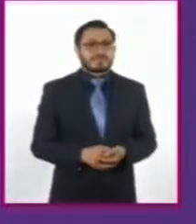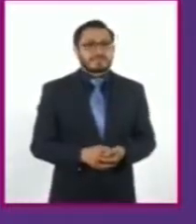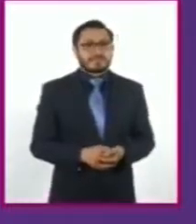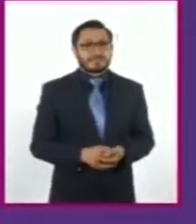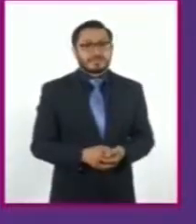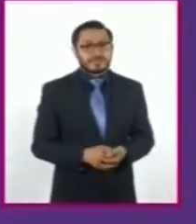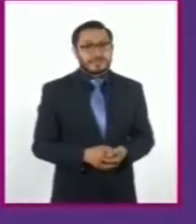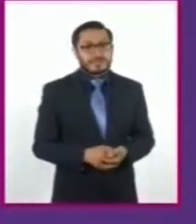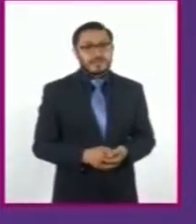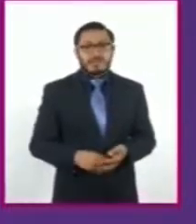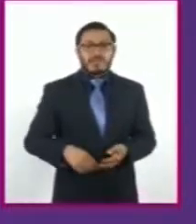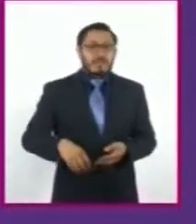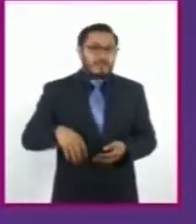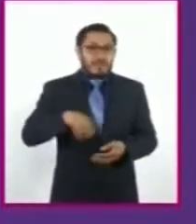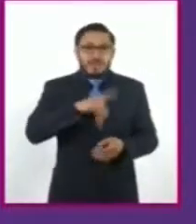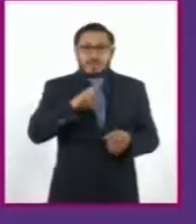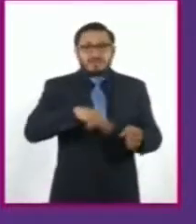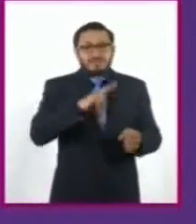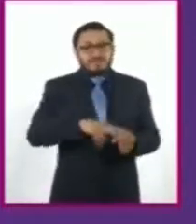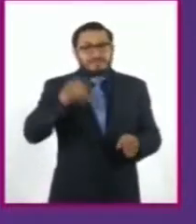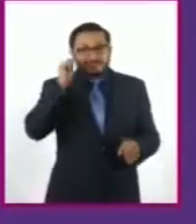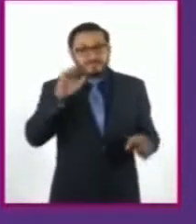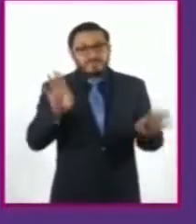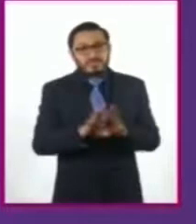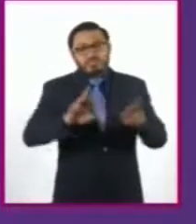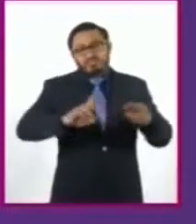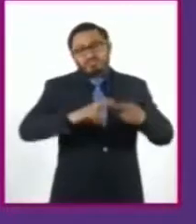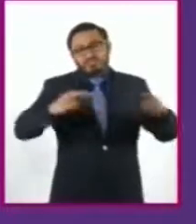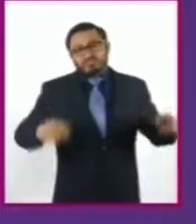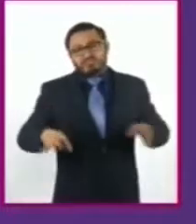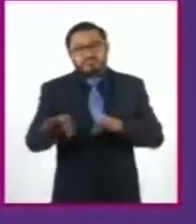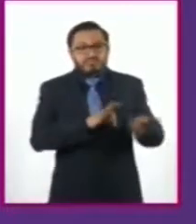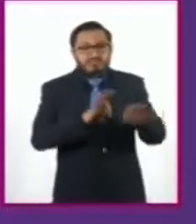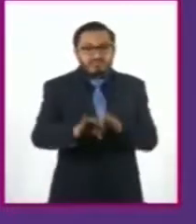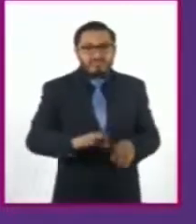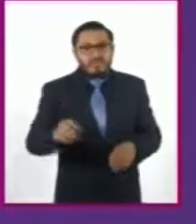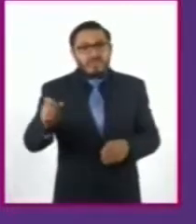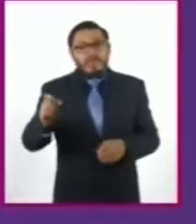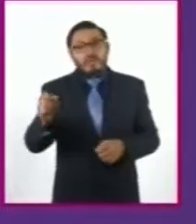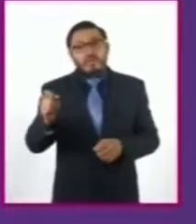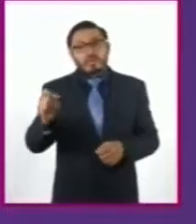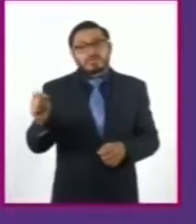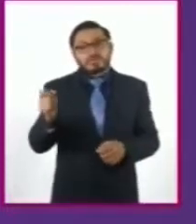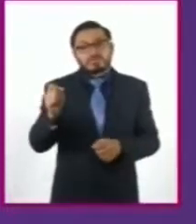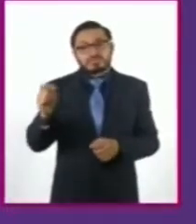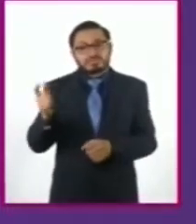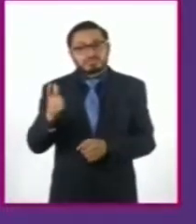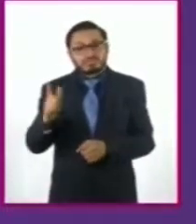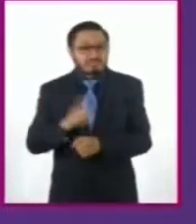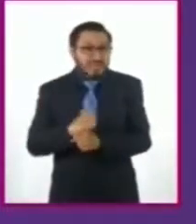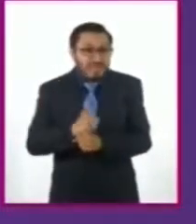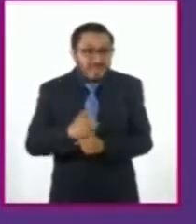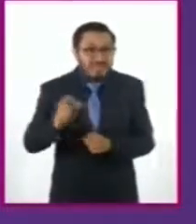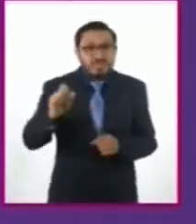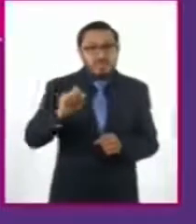Frecuentemente se le relaciona con los oficios y las carreras técnicas profesionales.